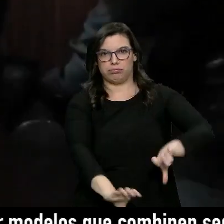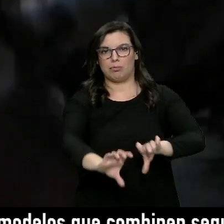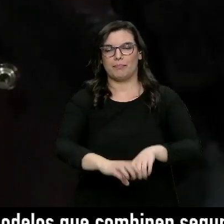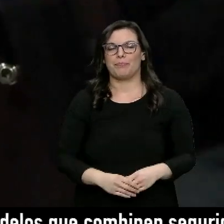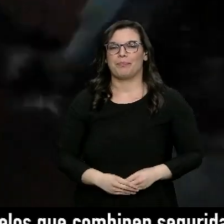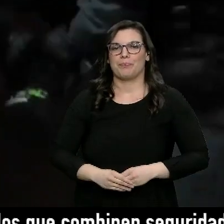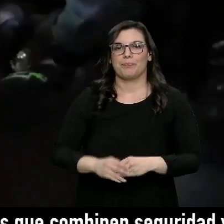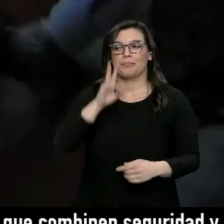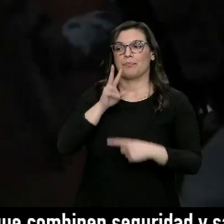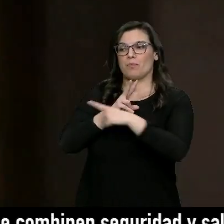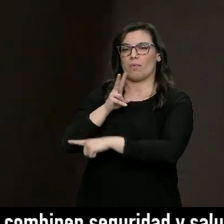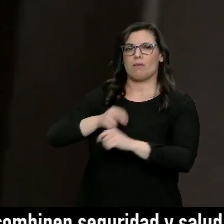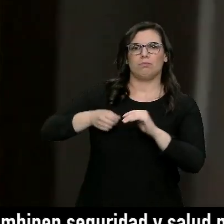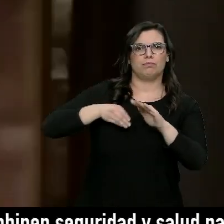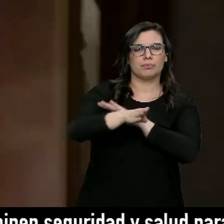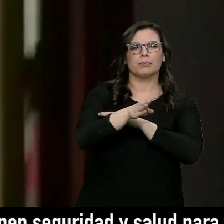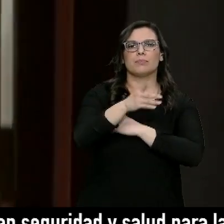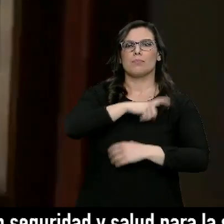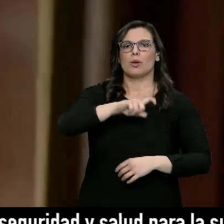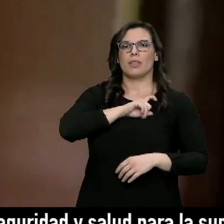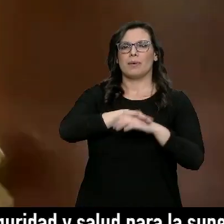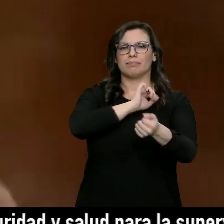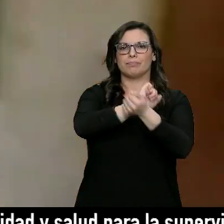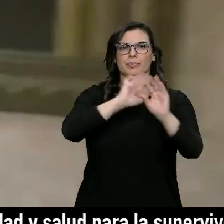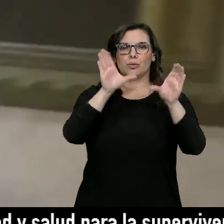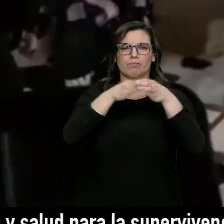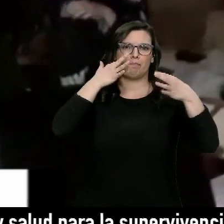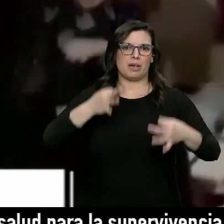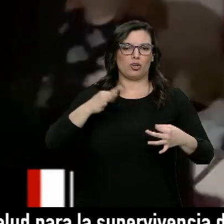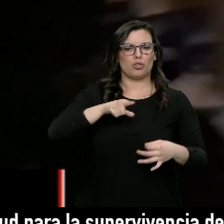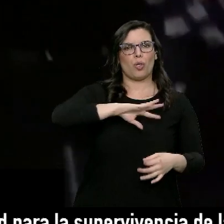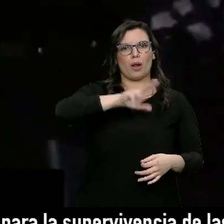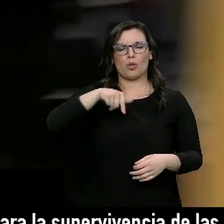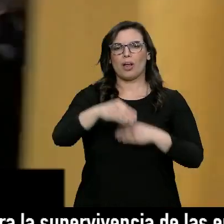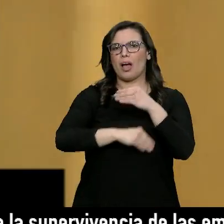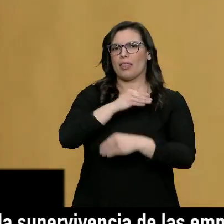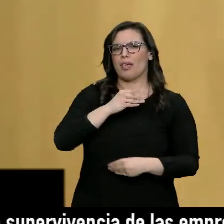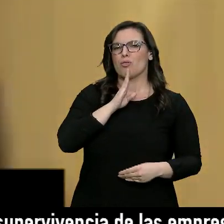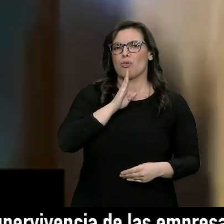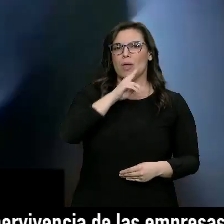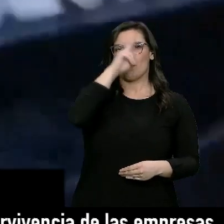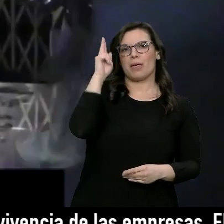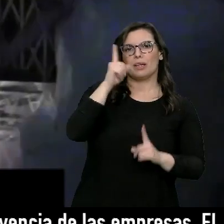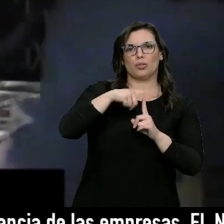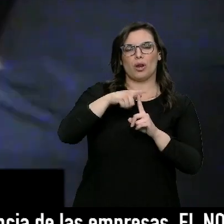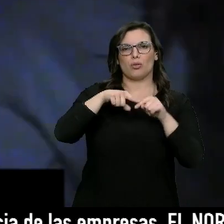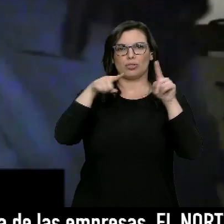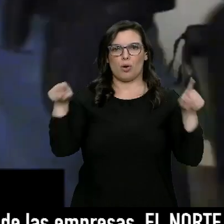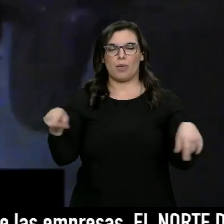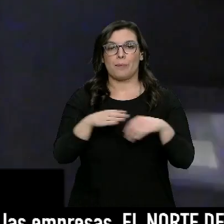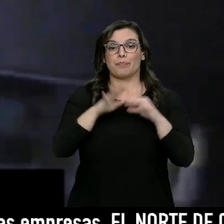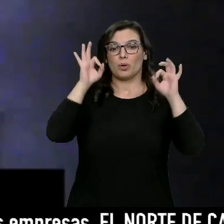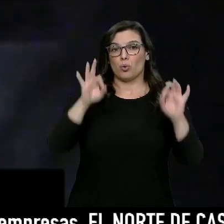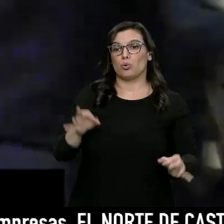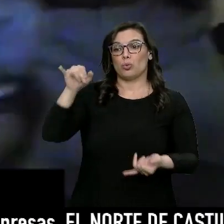Y así entraba la policía para detener a una peligrosa banda de ladrones que había actuado en Madrid, en Toledo y en Segovia. Fue precisamente